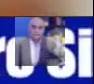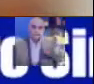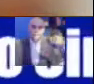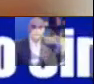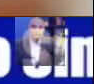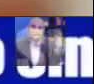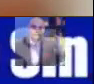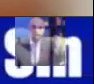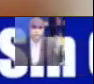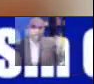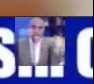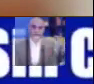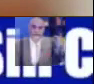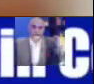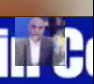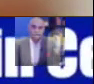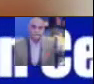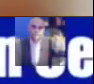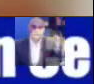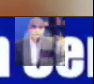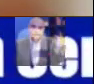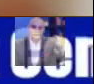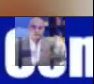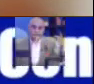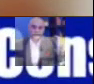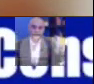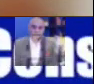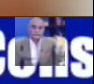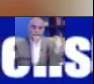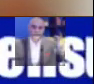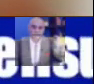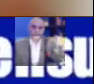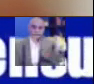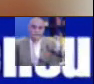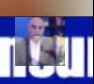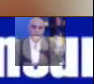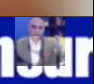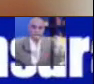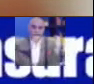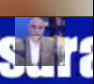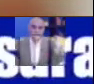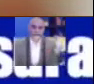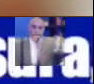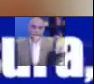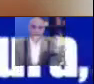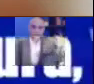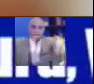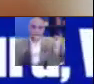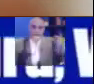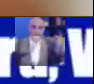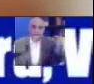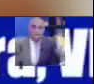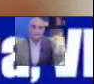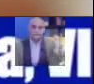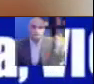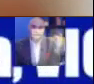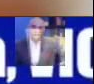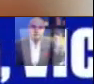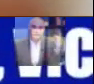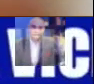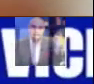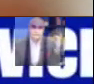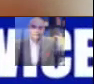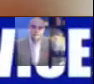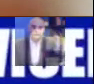Mientras en el país la gente se truena los dedos porque el gasto no le alcanza, mientras las mujeres no pueden salir a